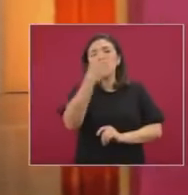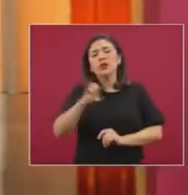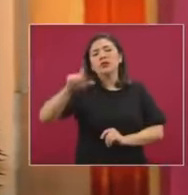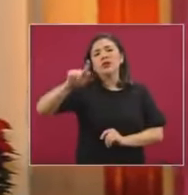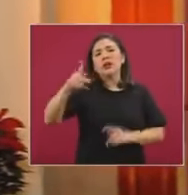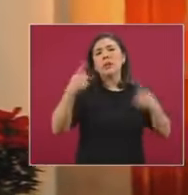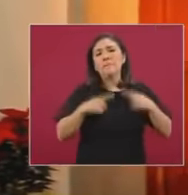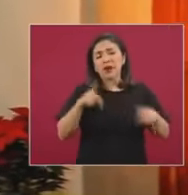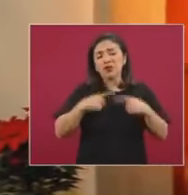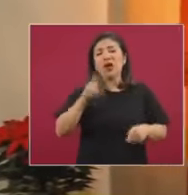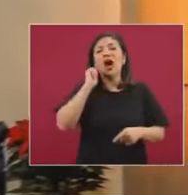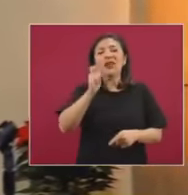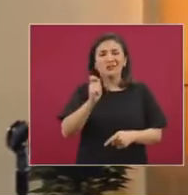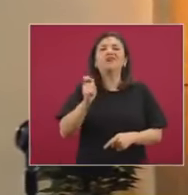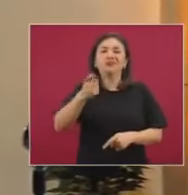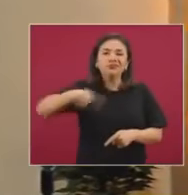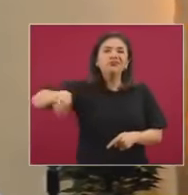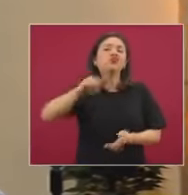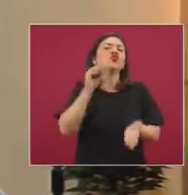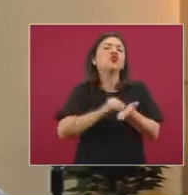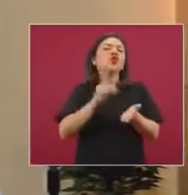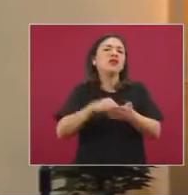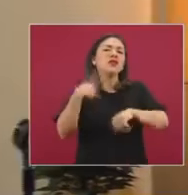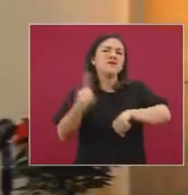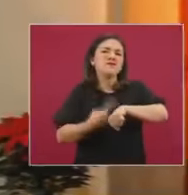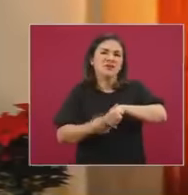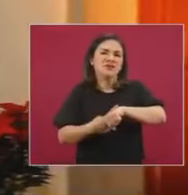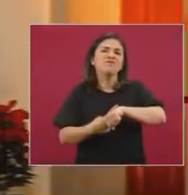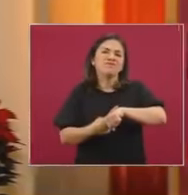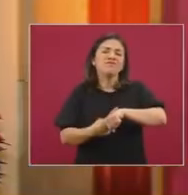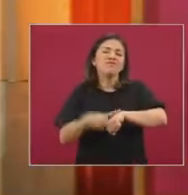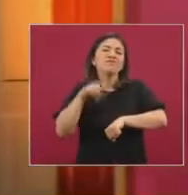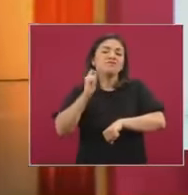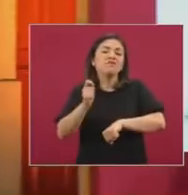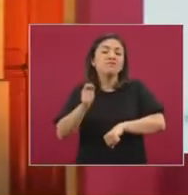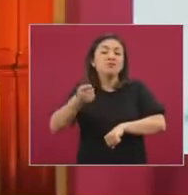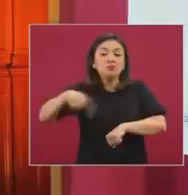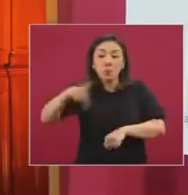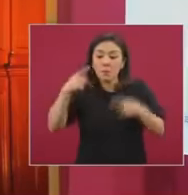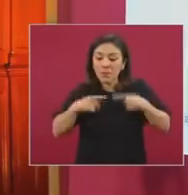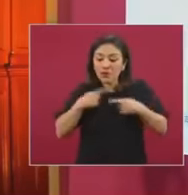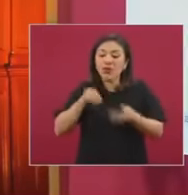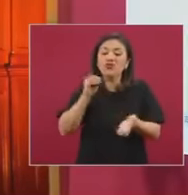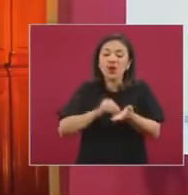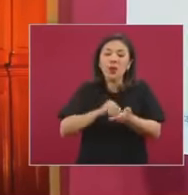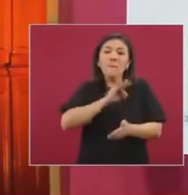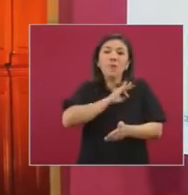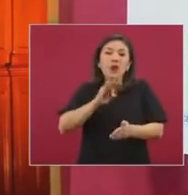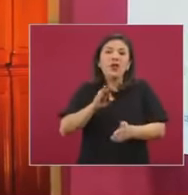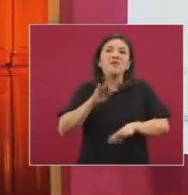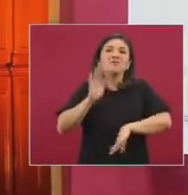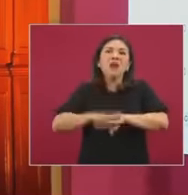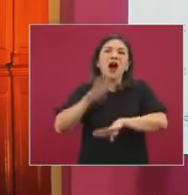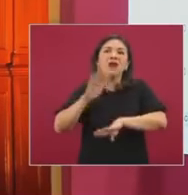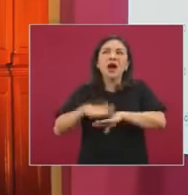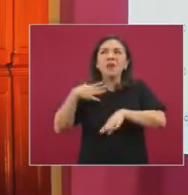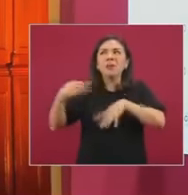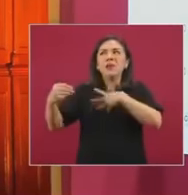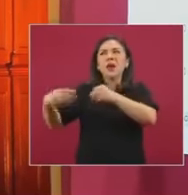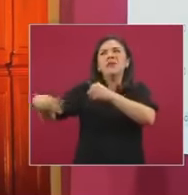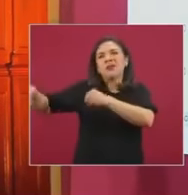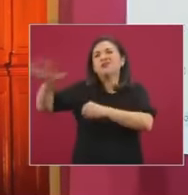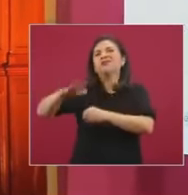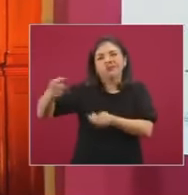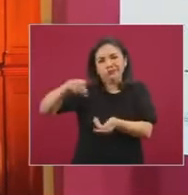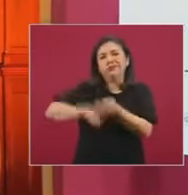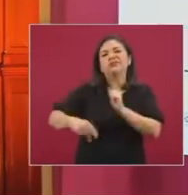65.470, que se consideran activos y que son la población que puede estar impulsando la